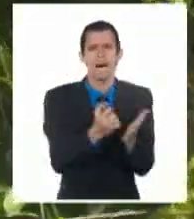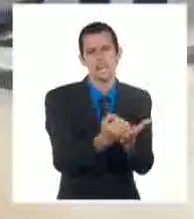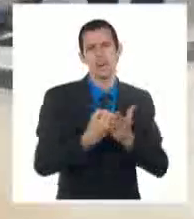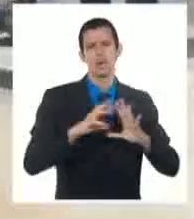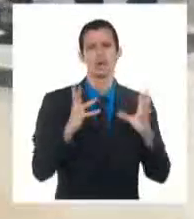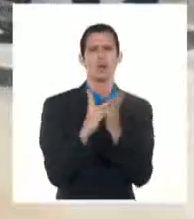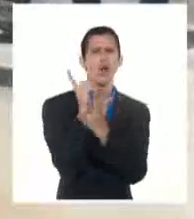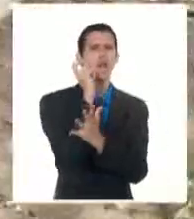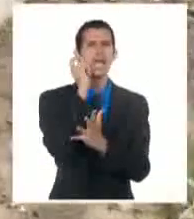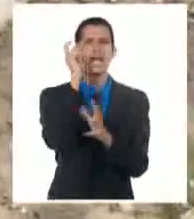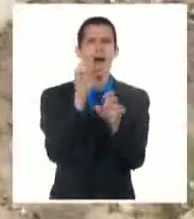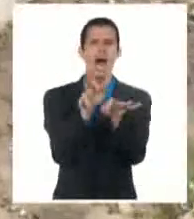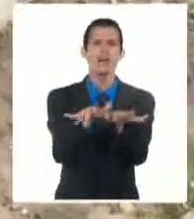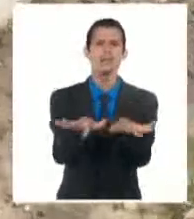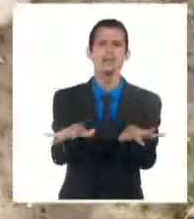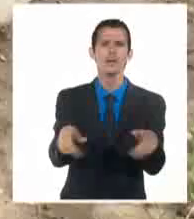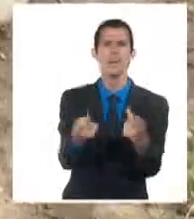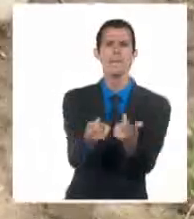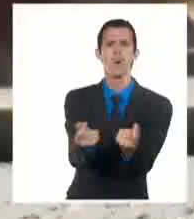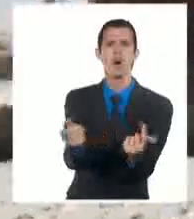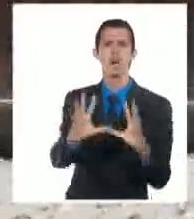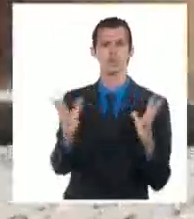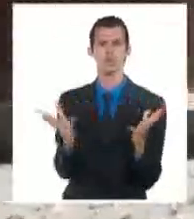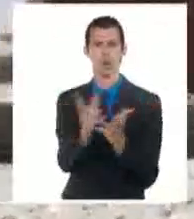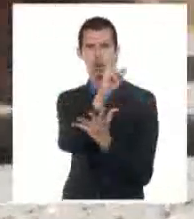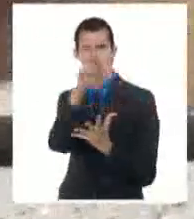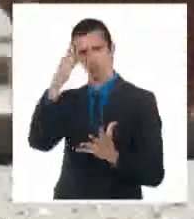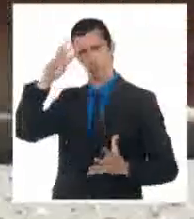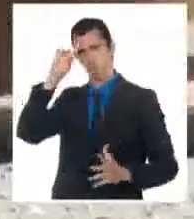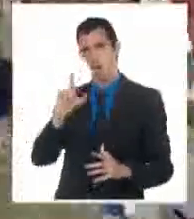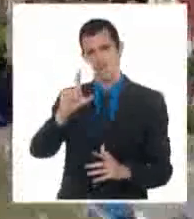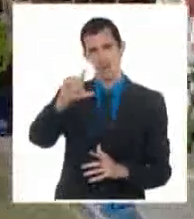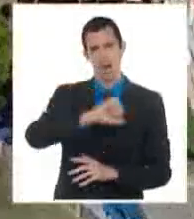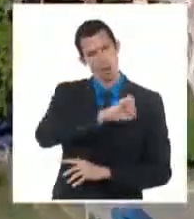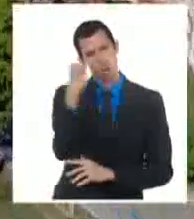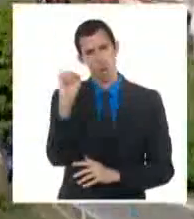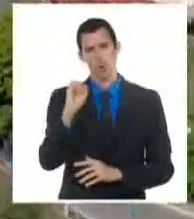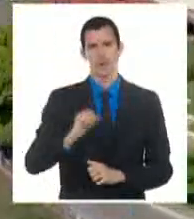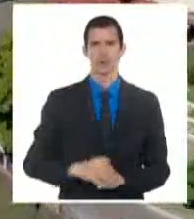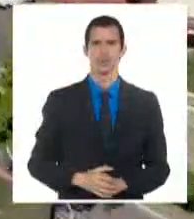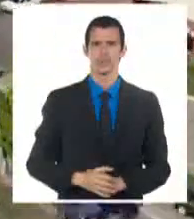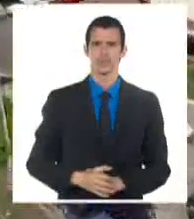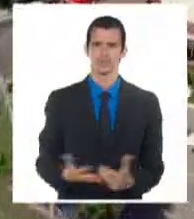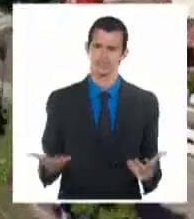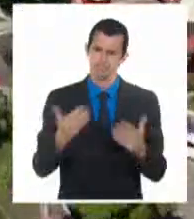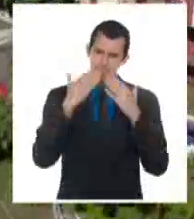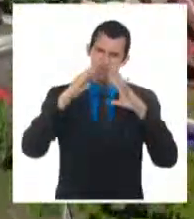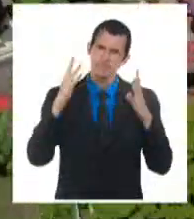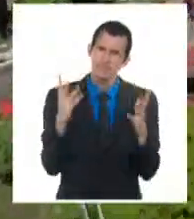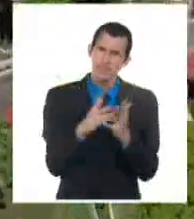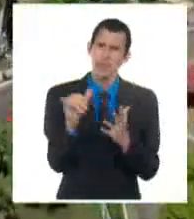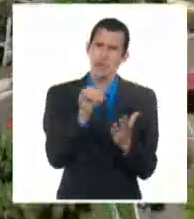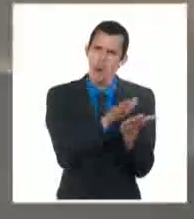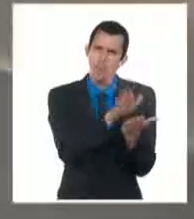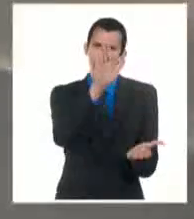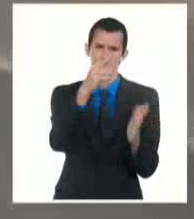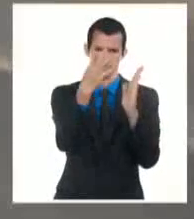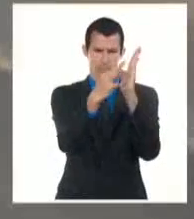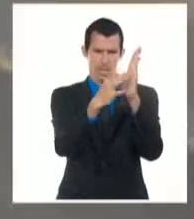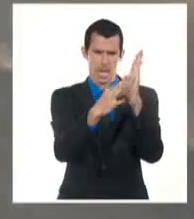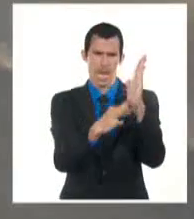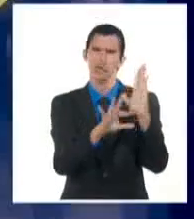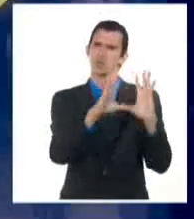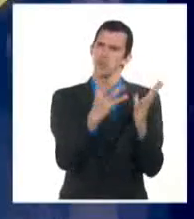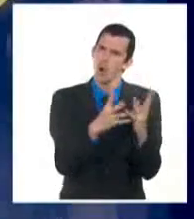ejemplo de entrega, iniciativa creadora, aprovechamiento de potencialidades, cumplimiento de la palabra empeñada de conservación de los